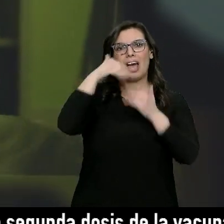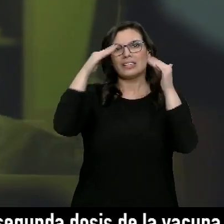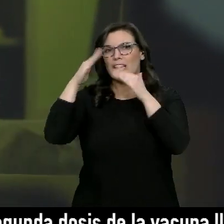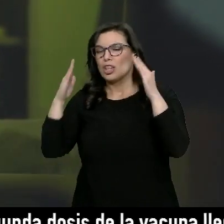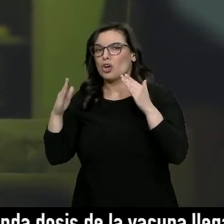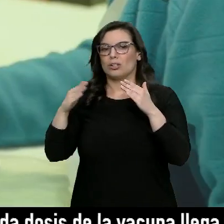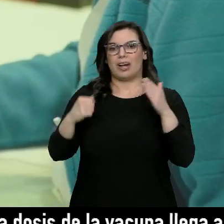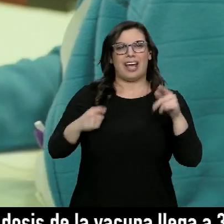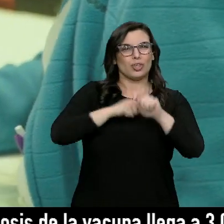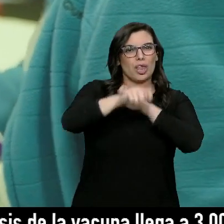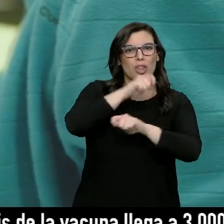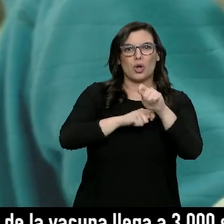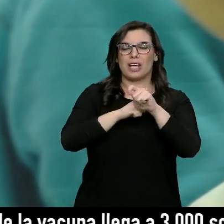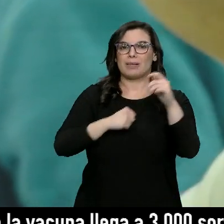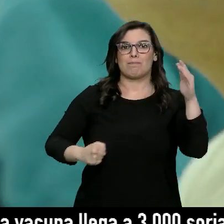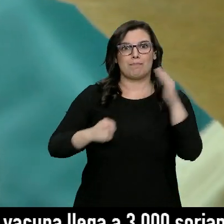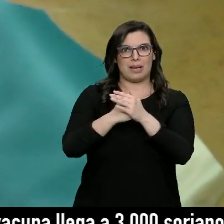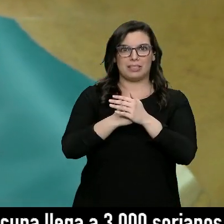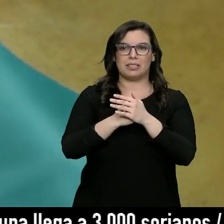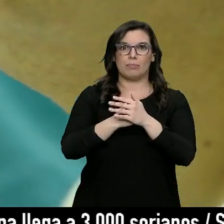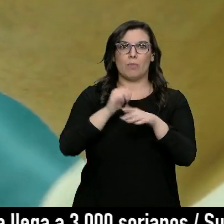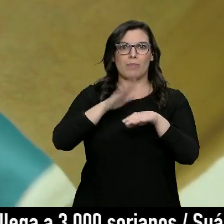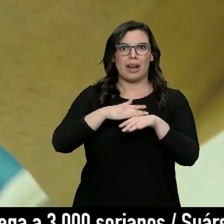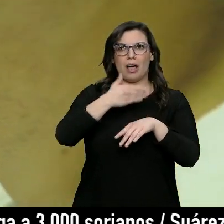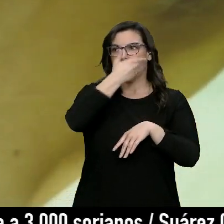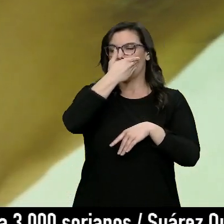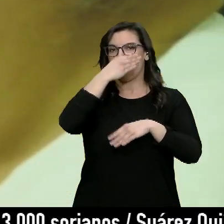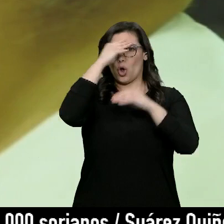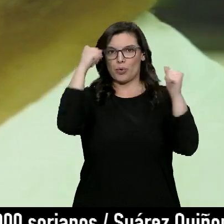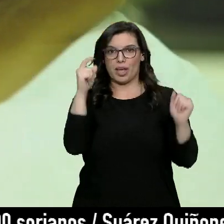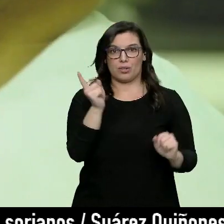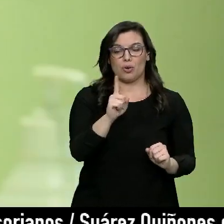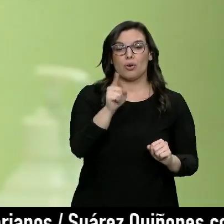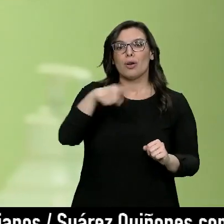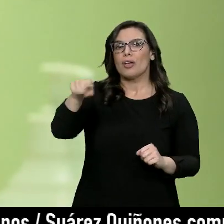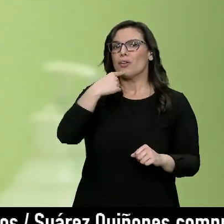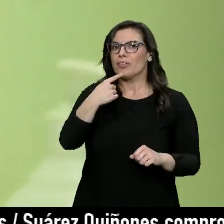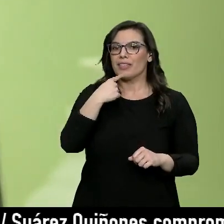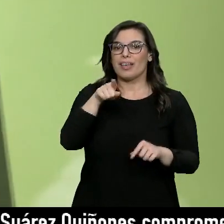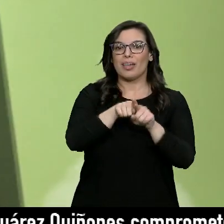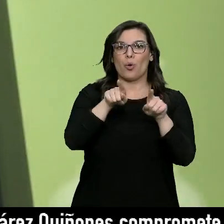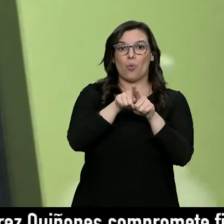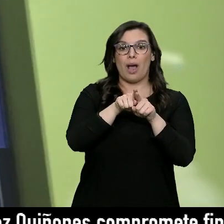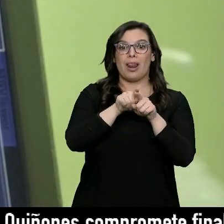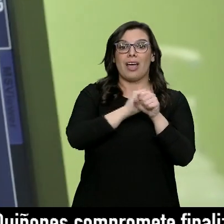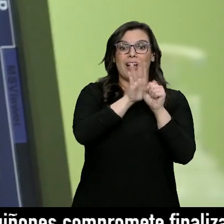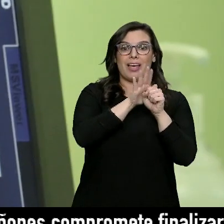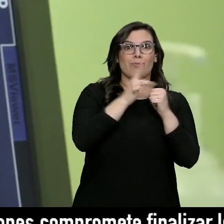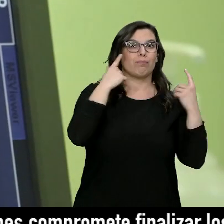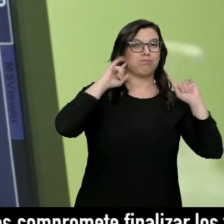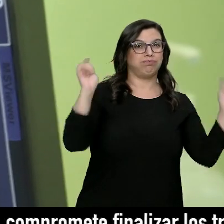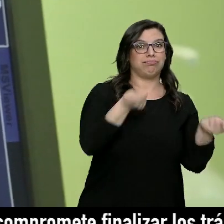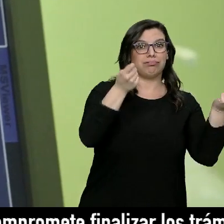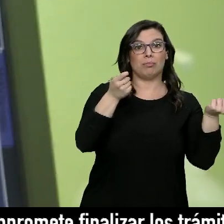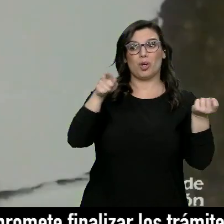personas y asociaciones para no dejar de lado esta realidad, lo que ellos denominan como una pandemia silenciosa.